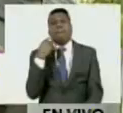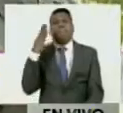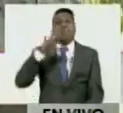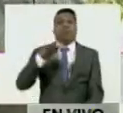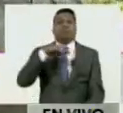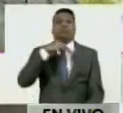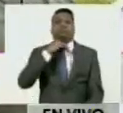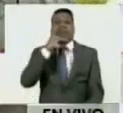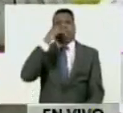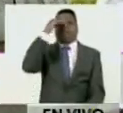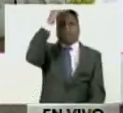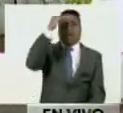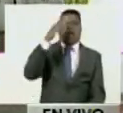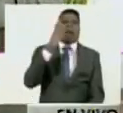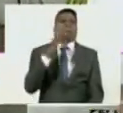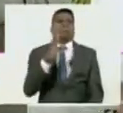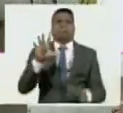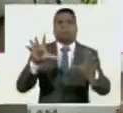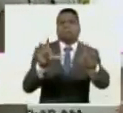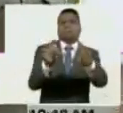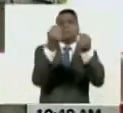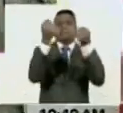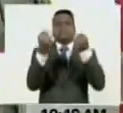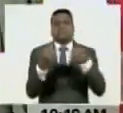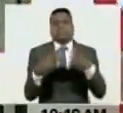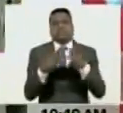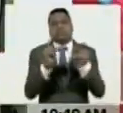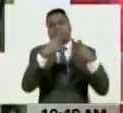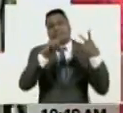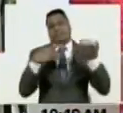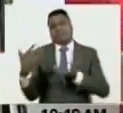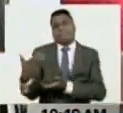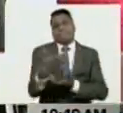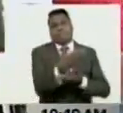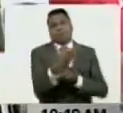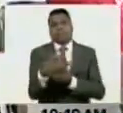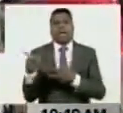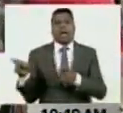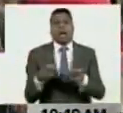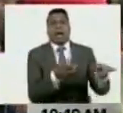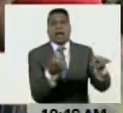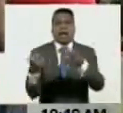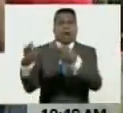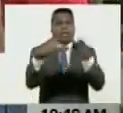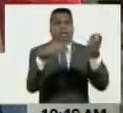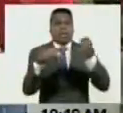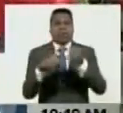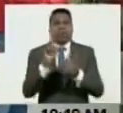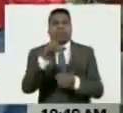personas gracias a la acción de los diferentes cuerpos que se contaban en ríos, playas y balnearios.